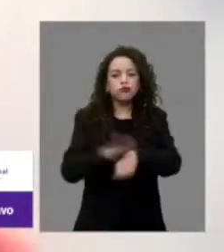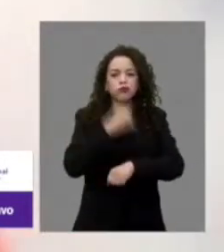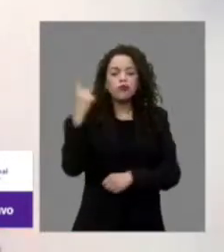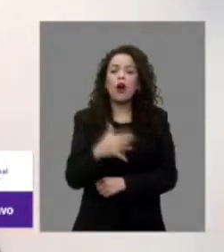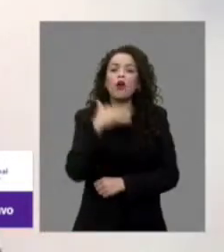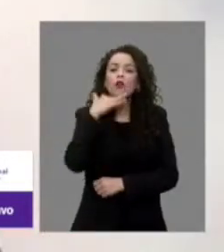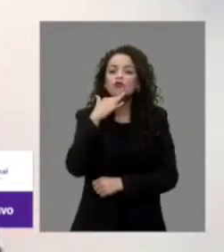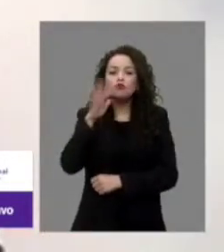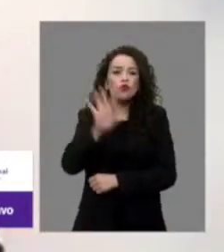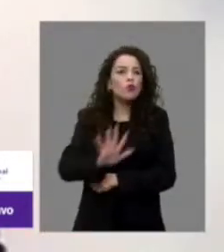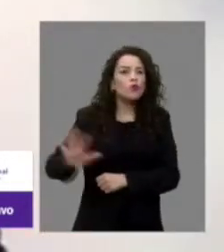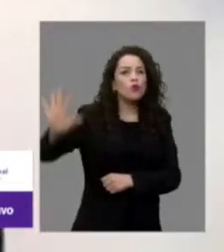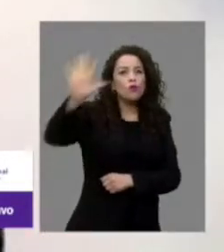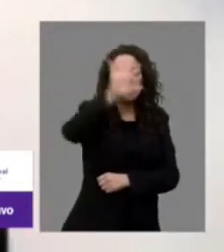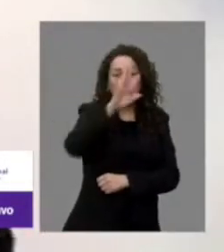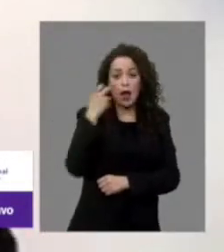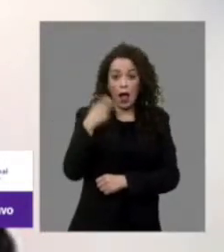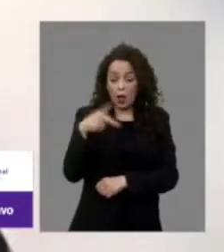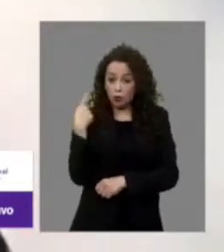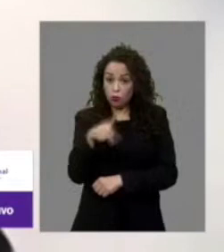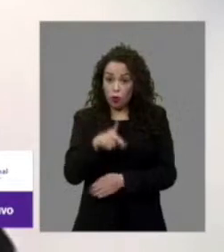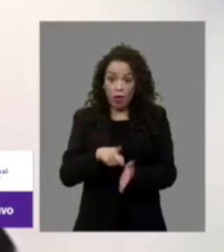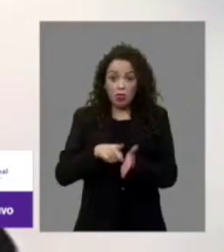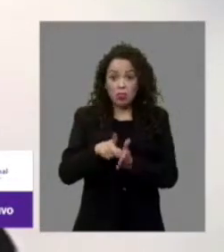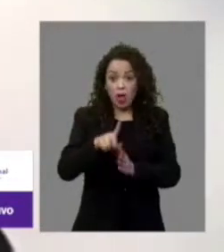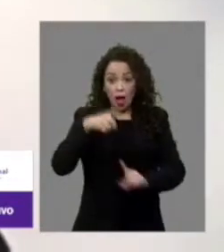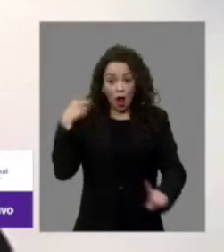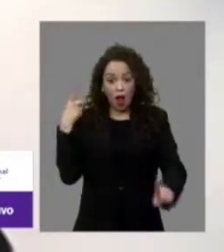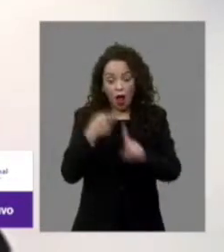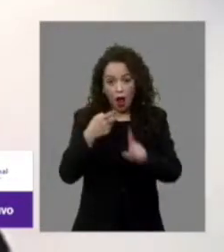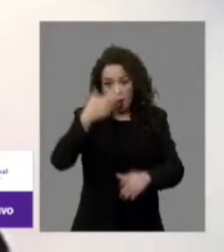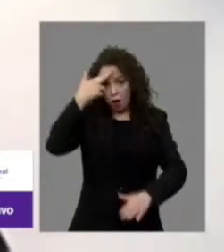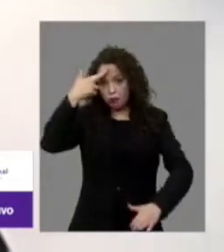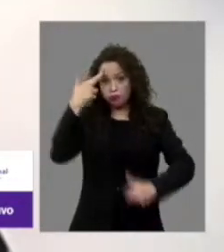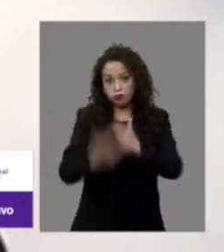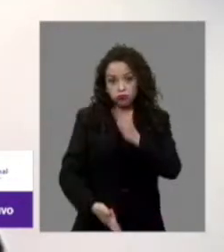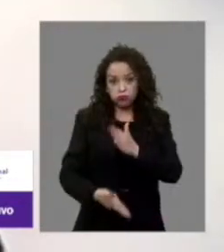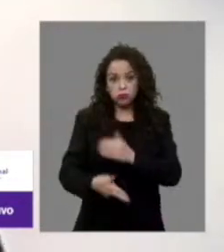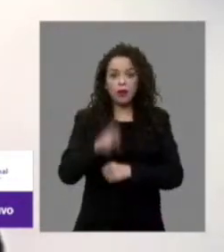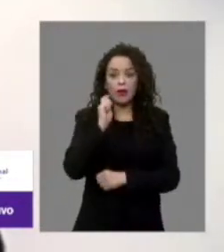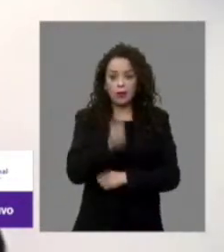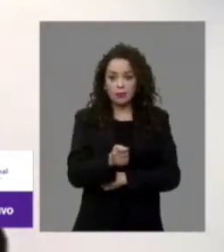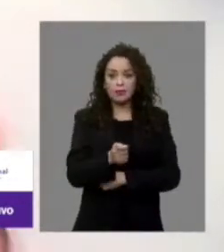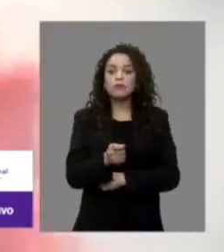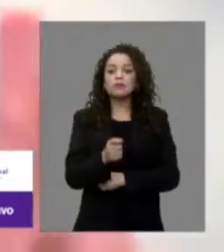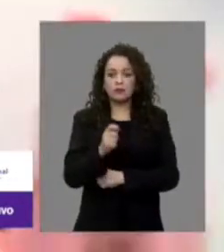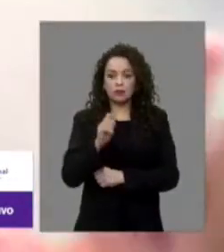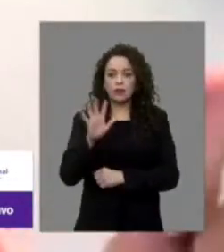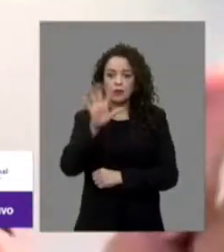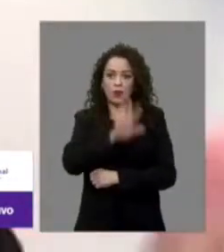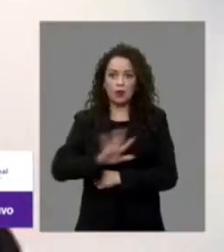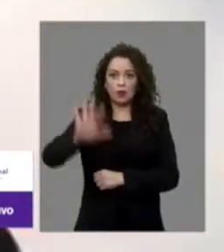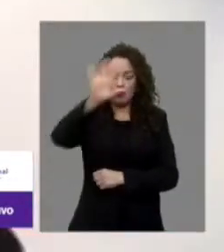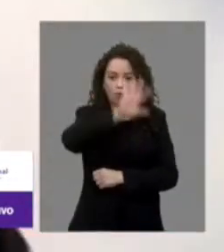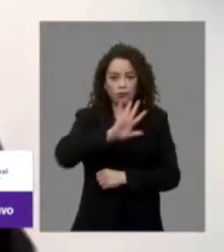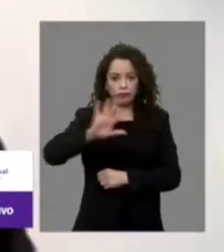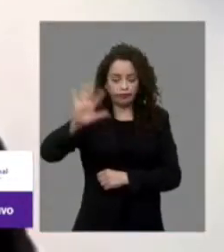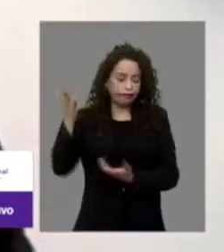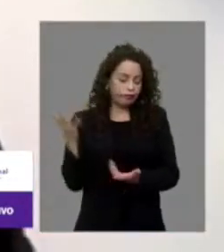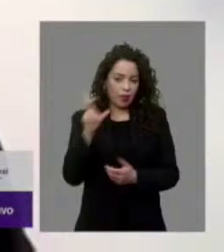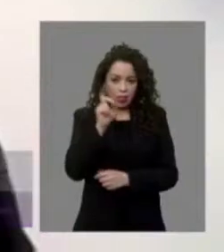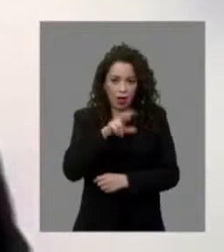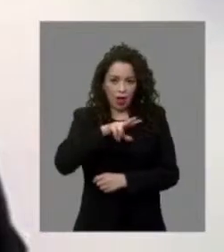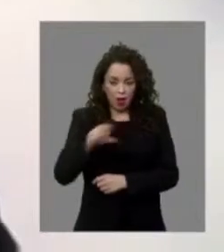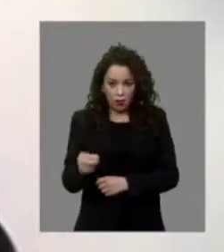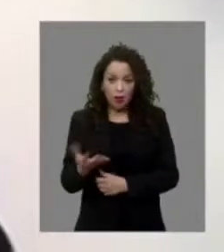derecho directo de violación al medio ambiente, estos derechos mucho más